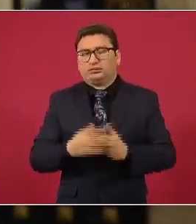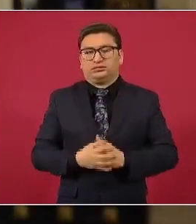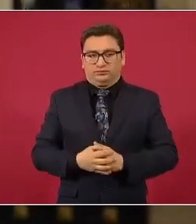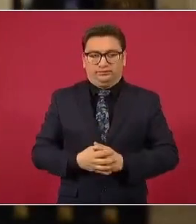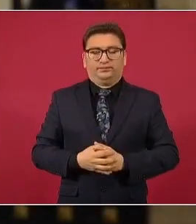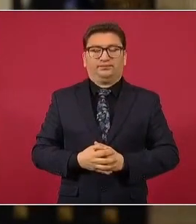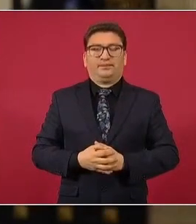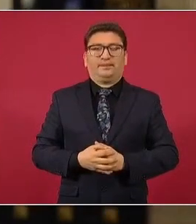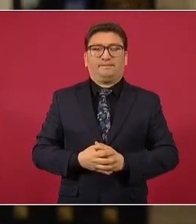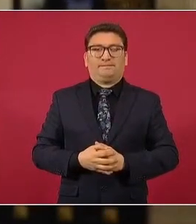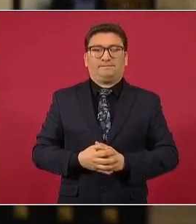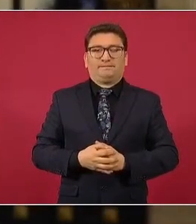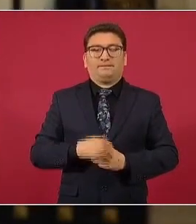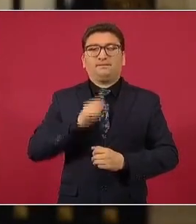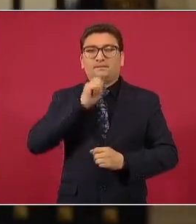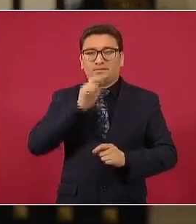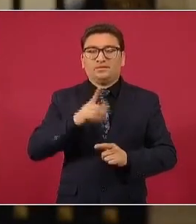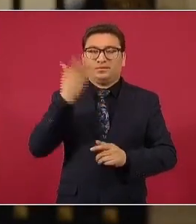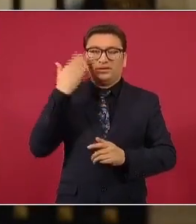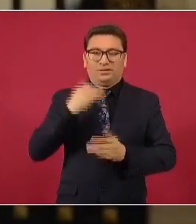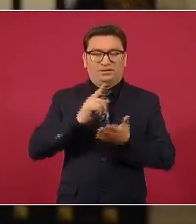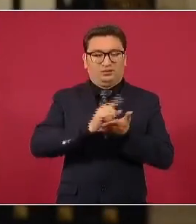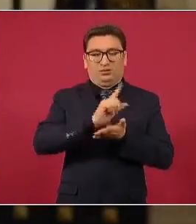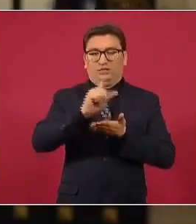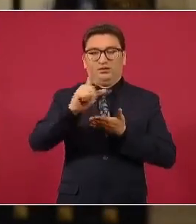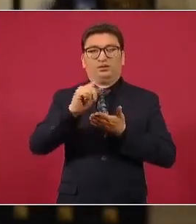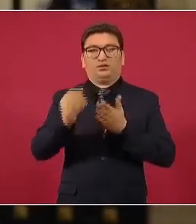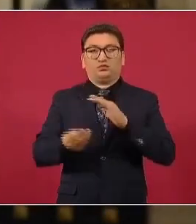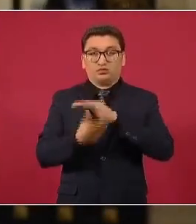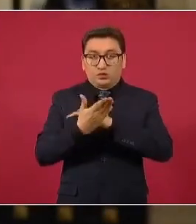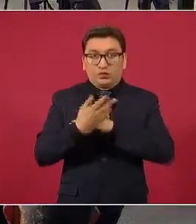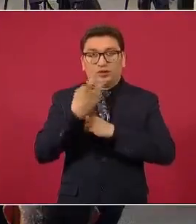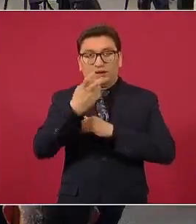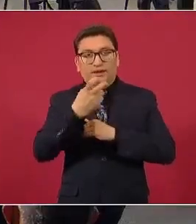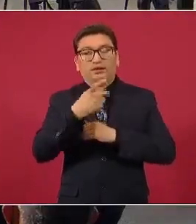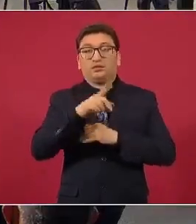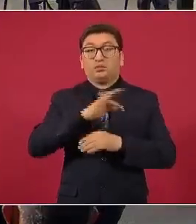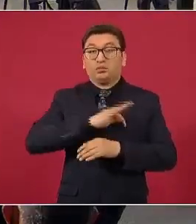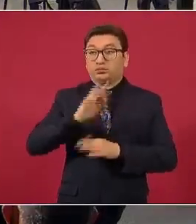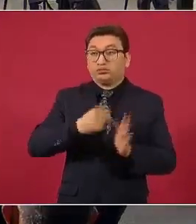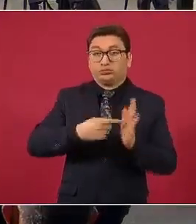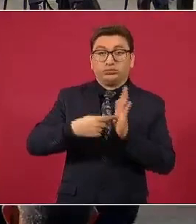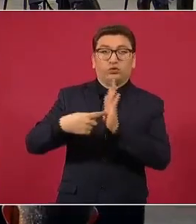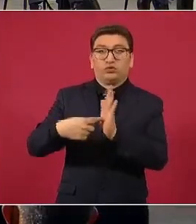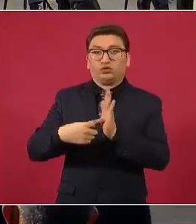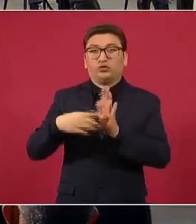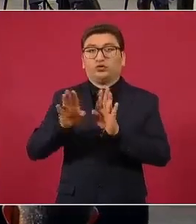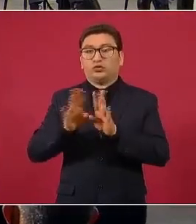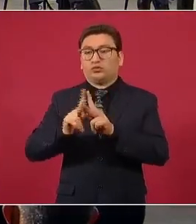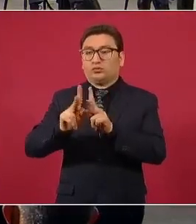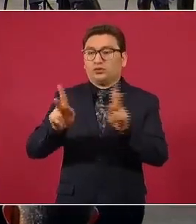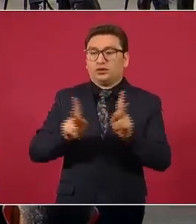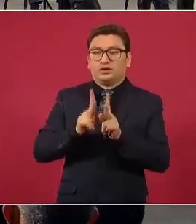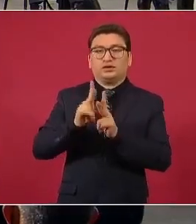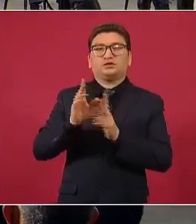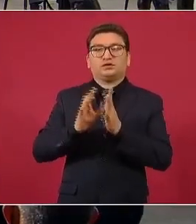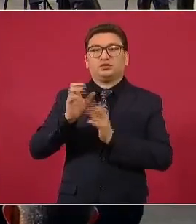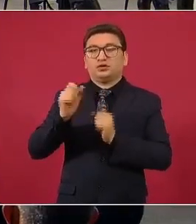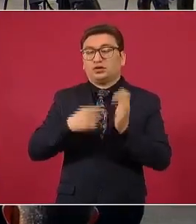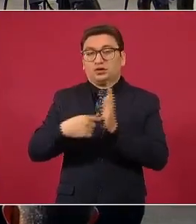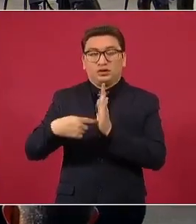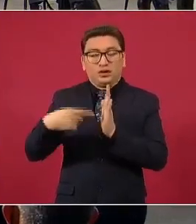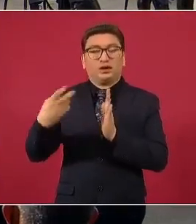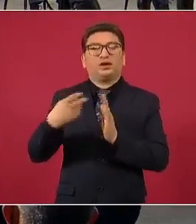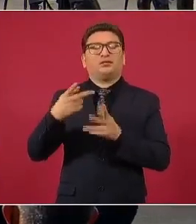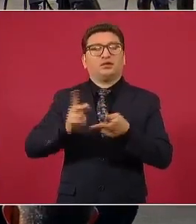Derivado del tuit que subí ayer, si tuvo oportunidad de mostrarle la Plaza de la Constitución en su conversación,